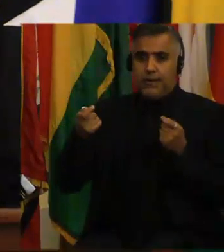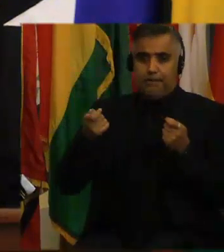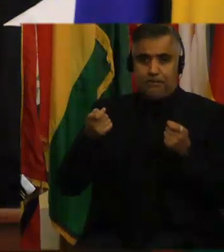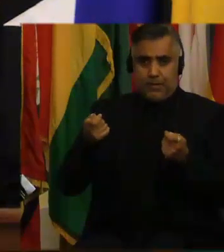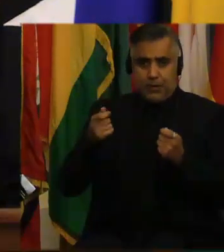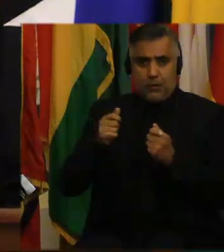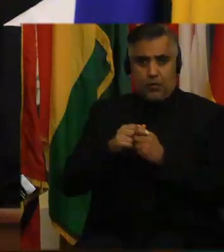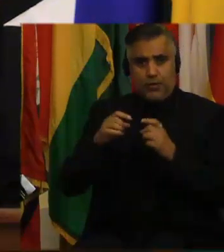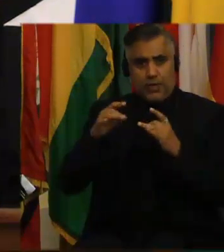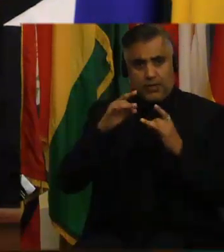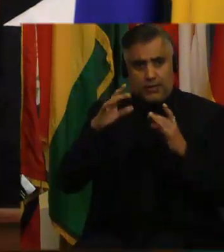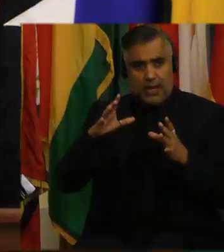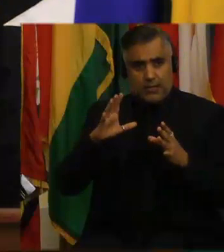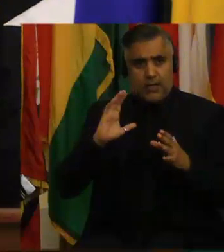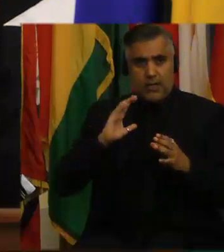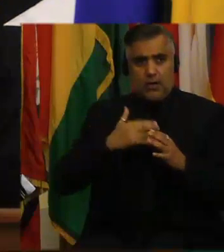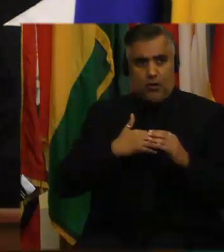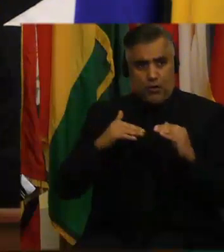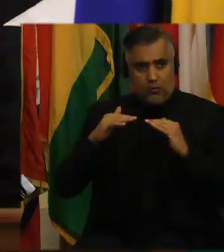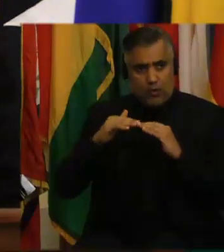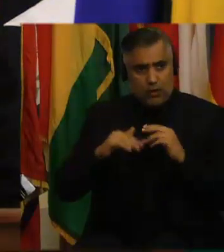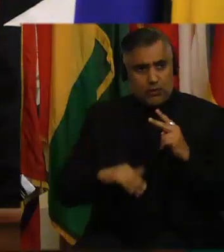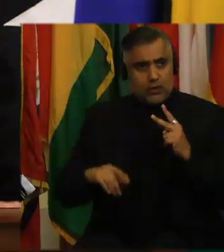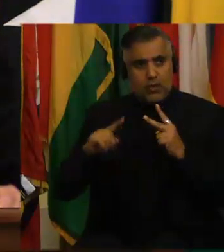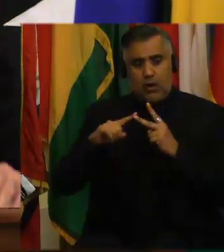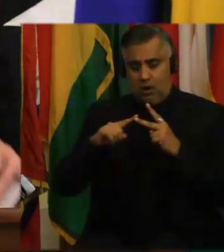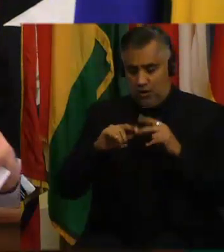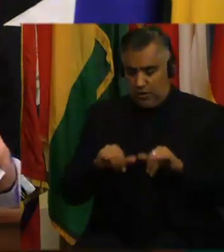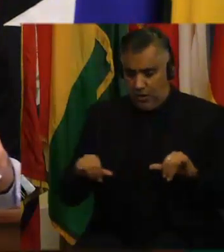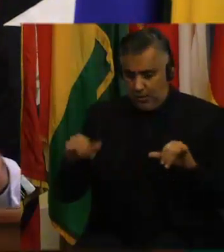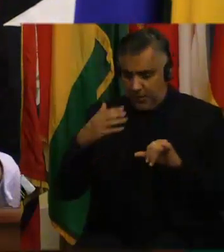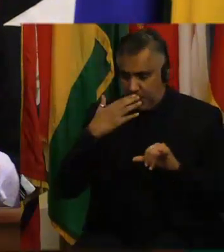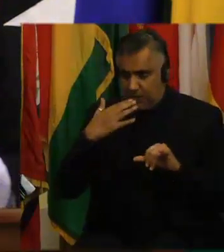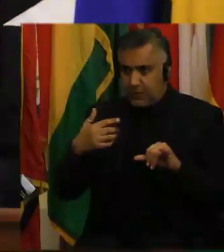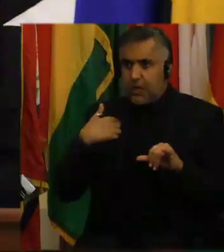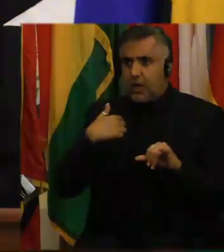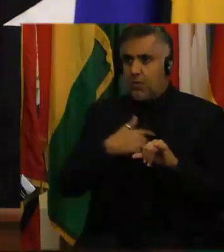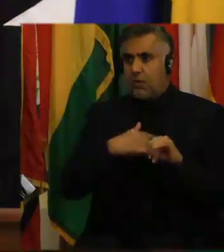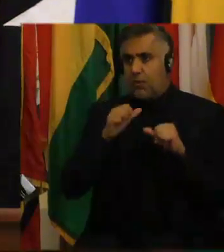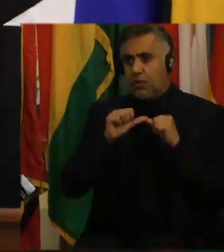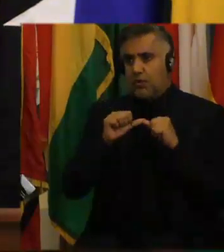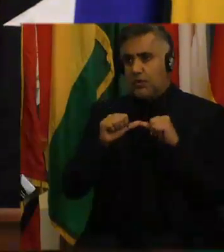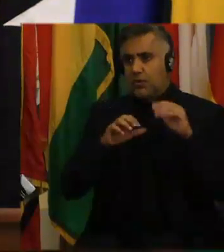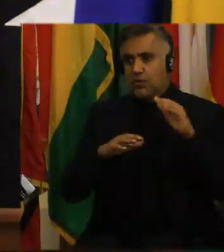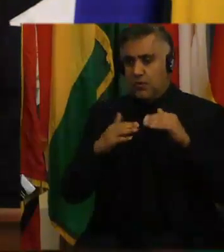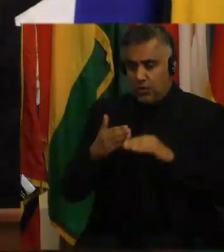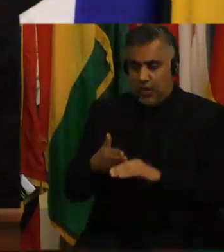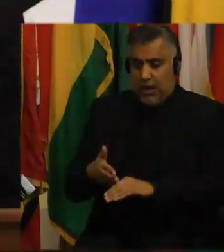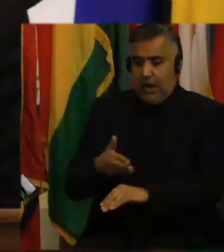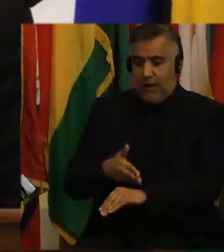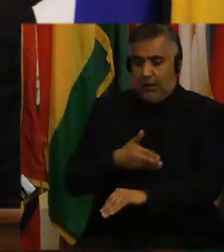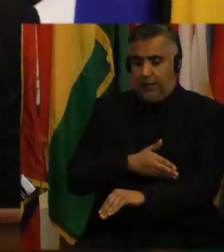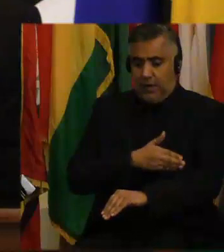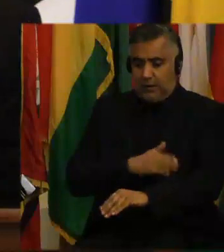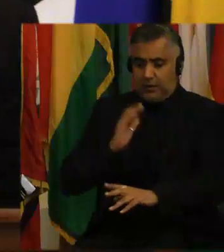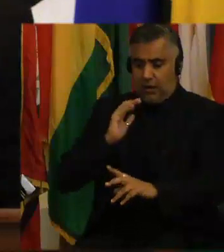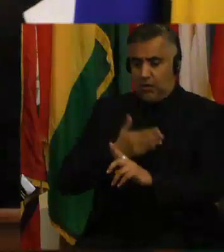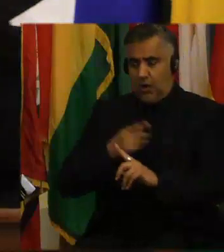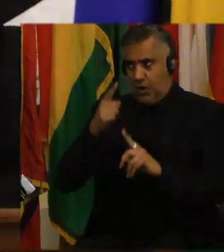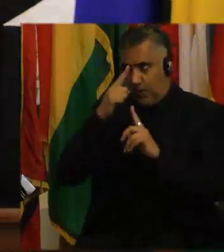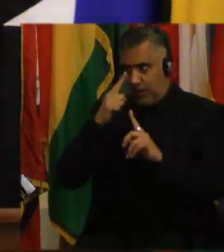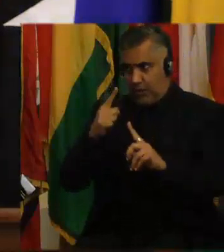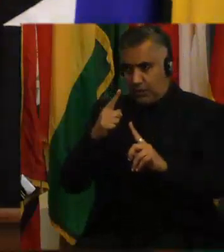bien común, y avanzar en el logro de nuestros postulados, más derechos para más gente y más derechos para más mujeres.